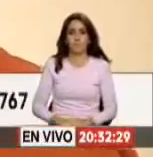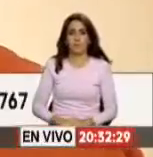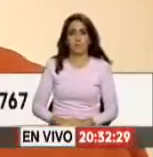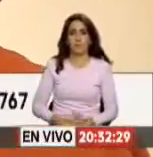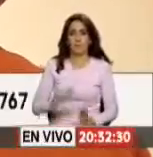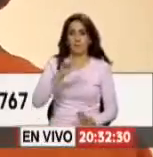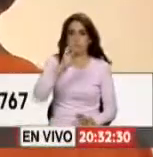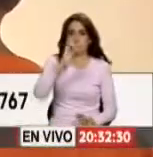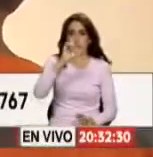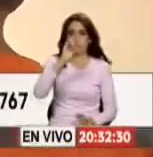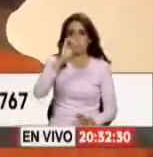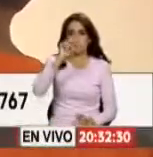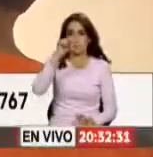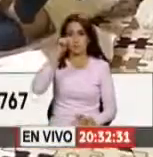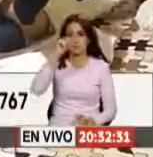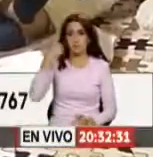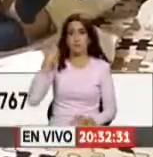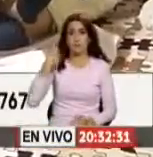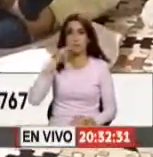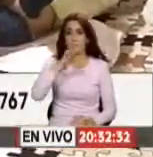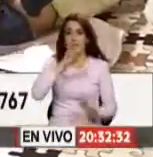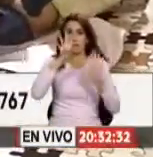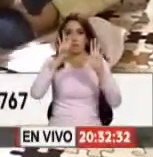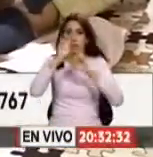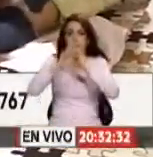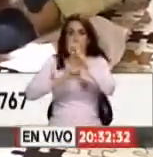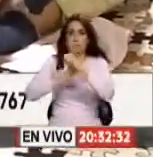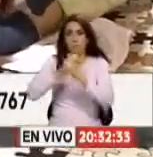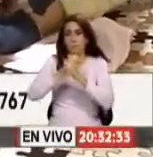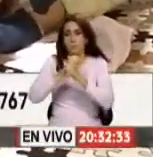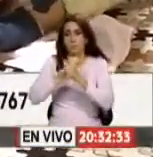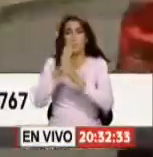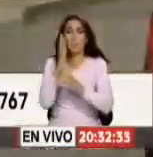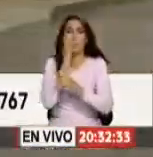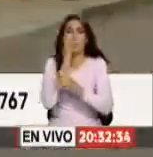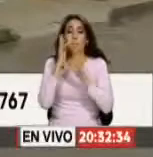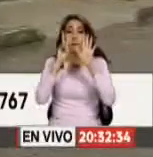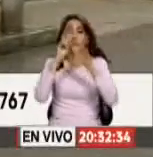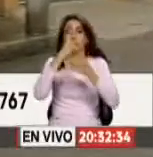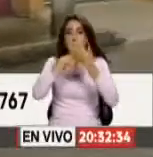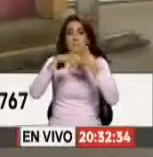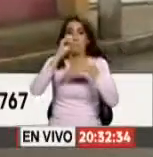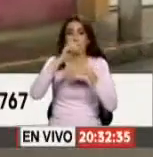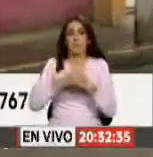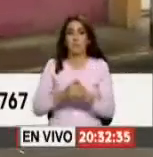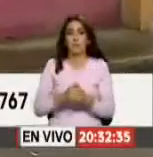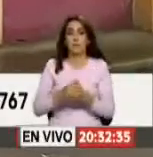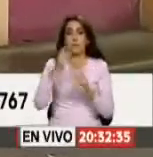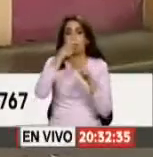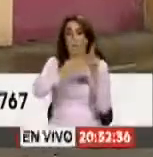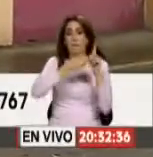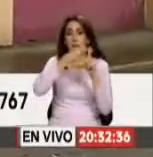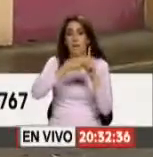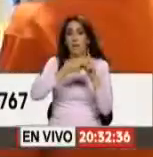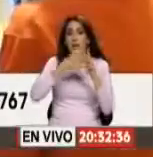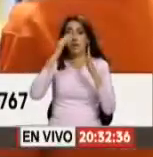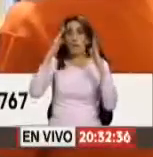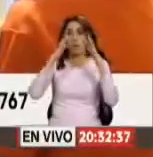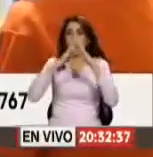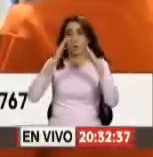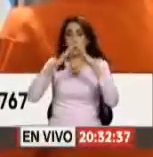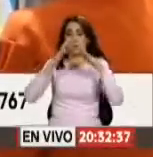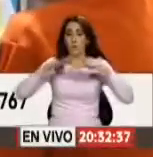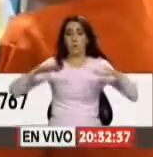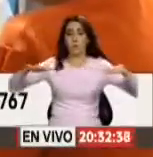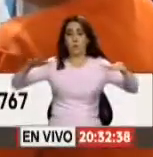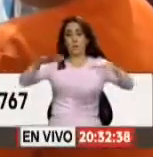Liliana Balseca tiene 29 años. A su edad es madre de 7 hijos. Arrienda una pequeña casa en Turubamba de Monjas, en el sector